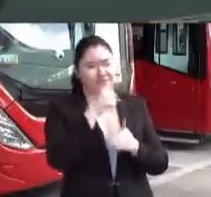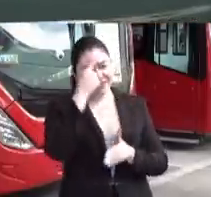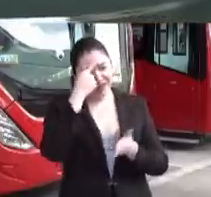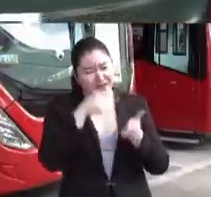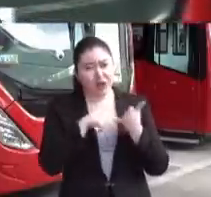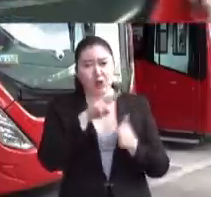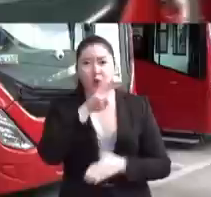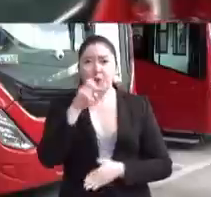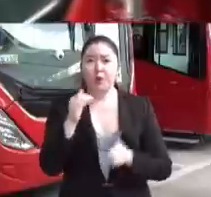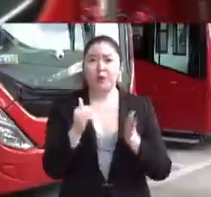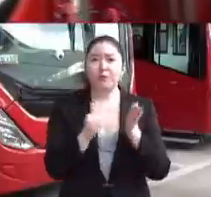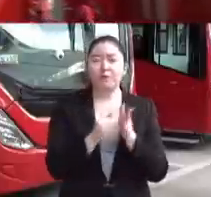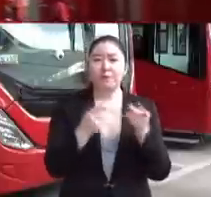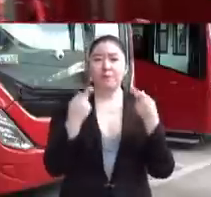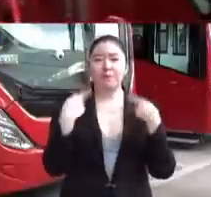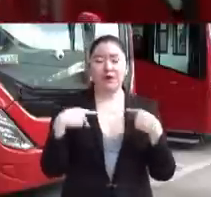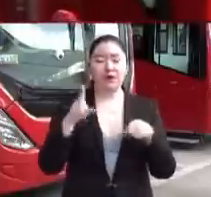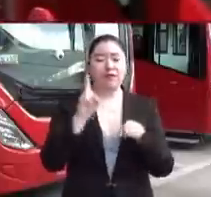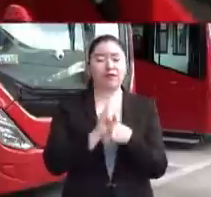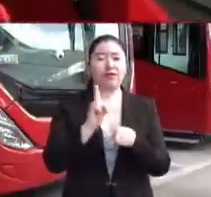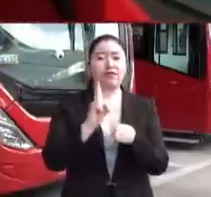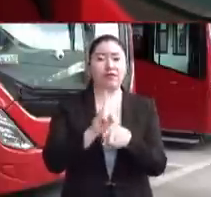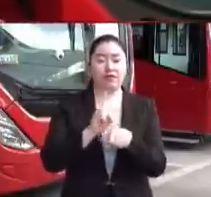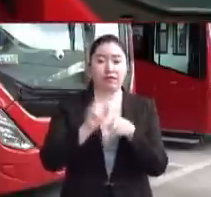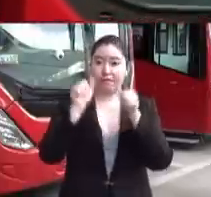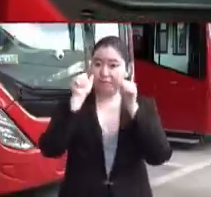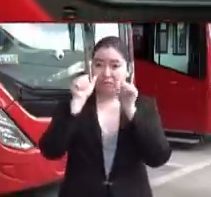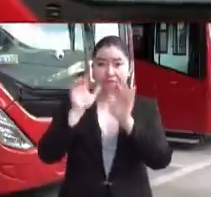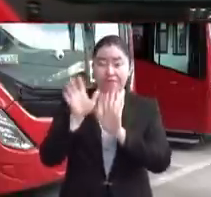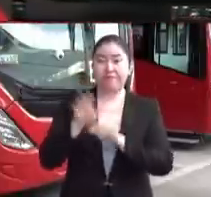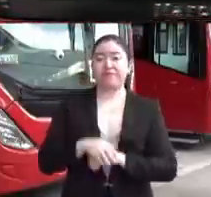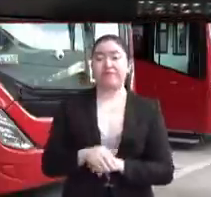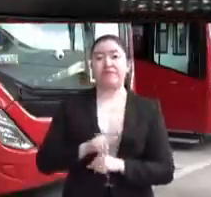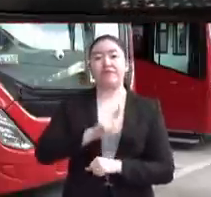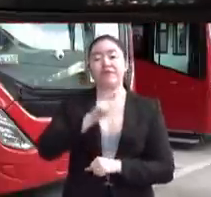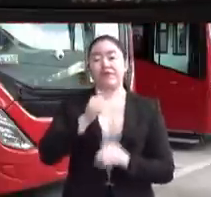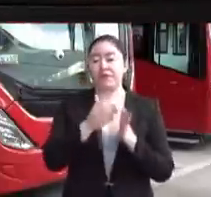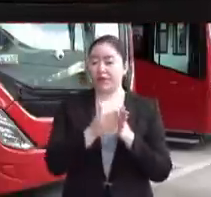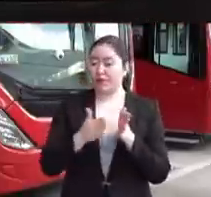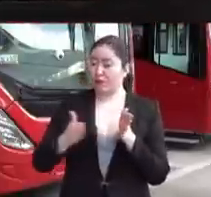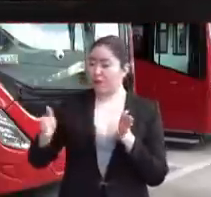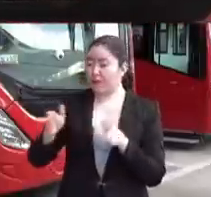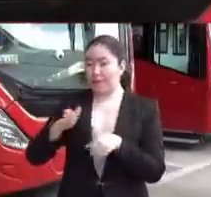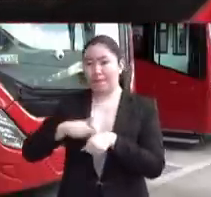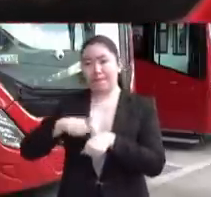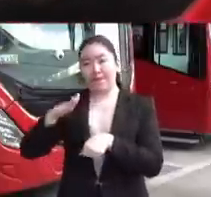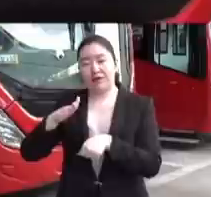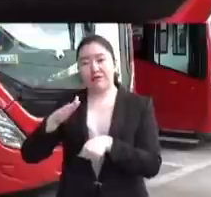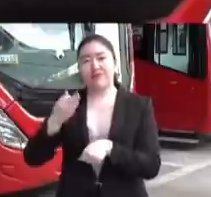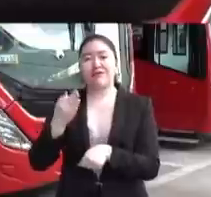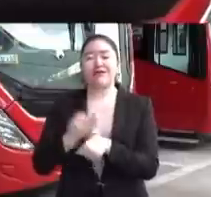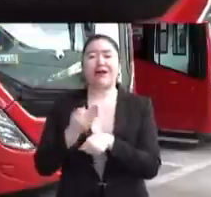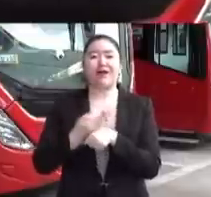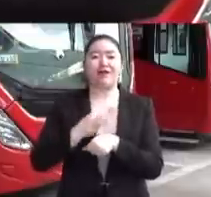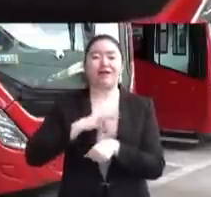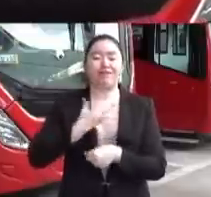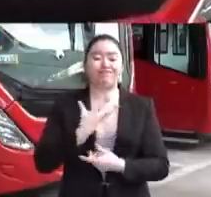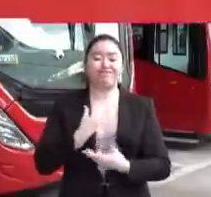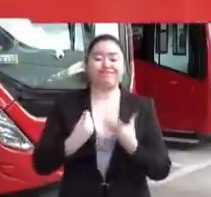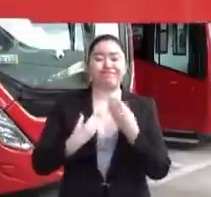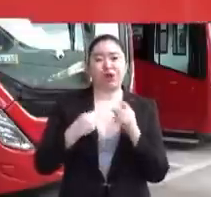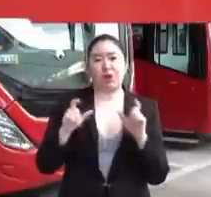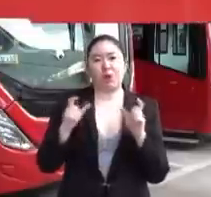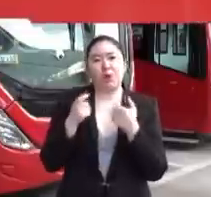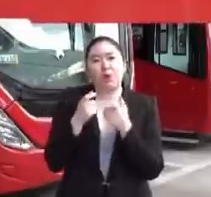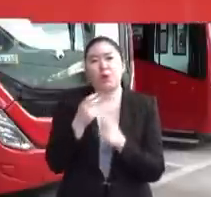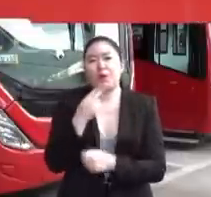pasajeros diarios estaba diseñada. Después la línea 1 se amplió, hoy, bueno, en pandemia tiene un poco menos, pero